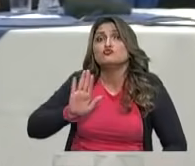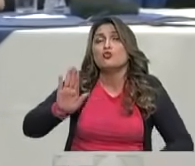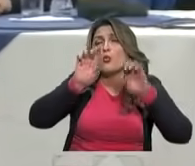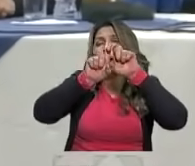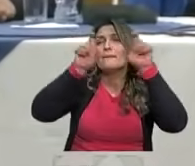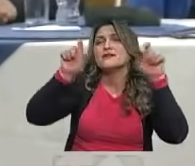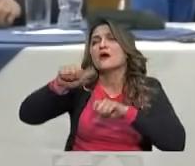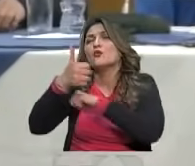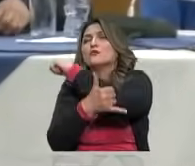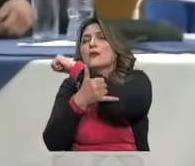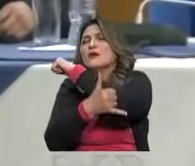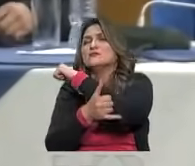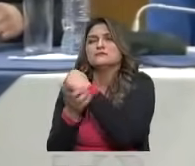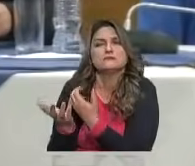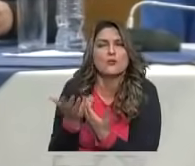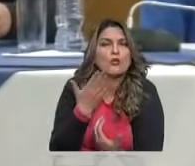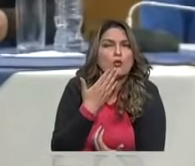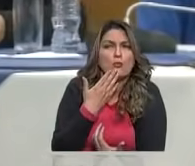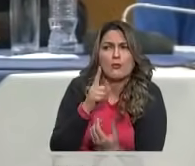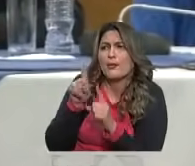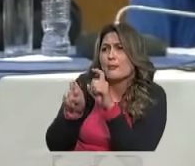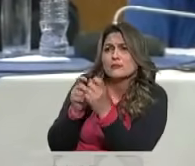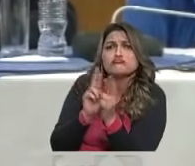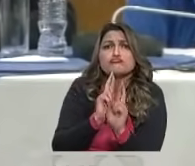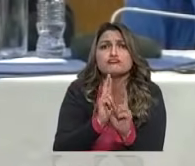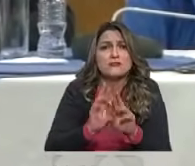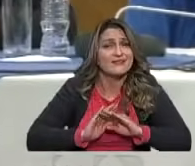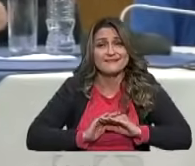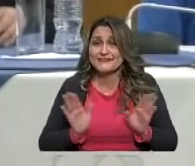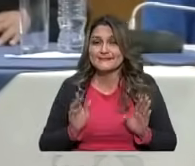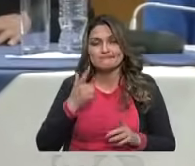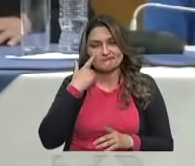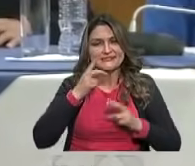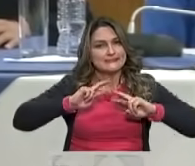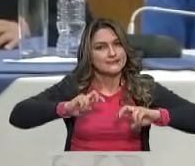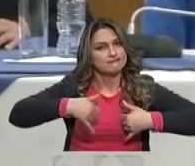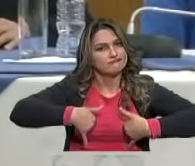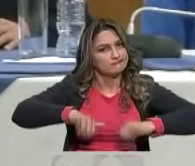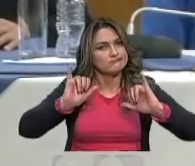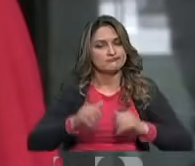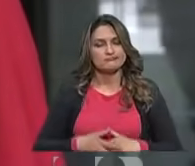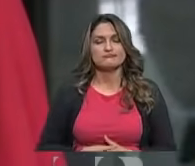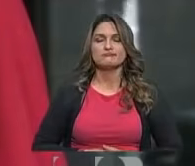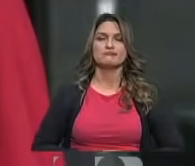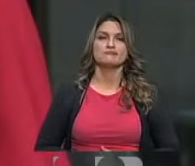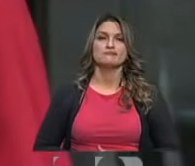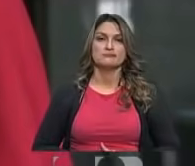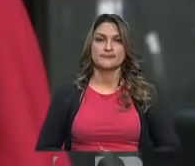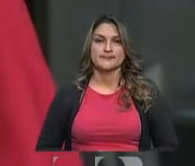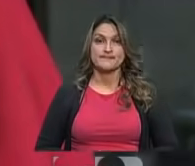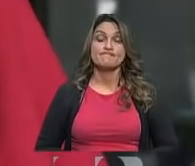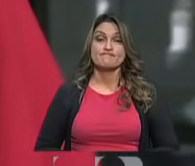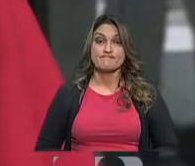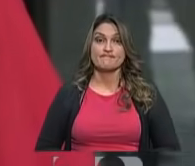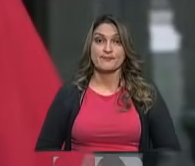hasta el 6 de noviembre para presentar un informe sobre esta investigación. En Quito, Andrea Samaniego, 24 horas. Y bien,